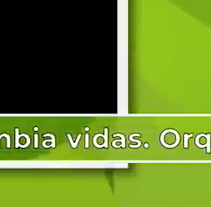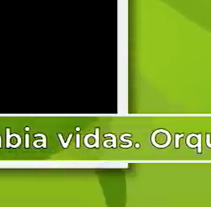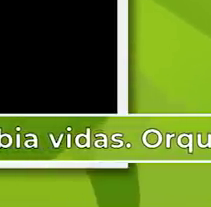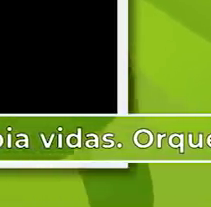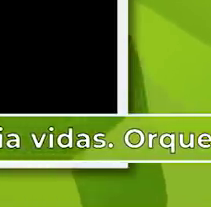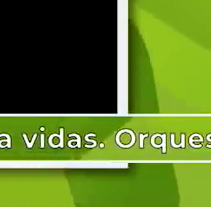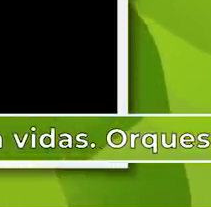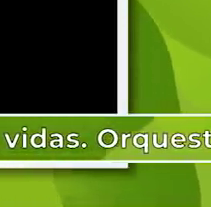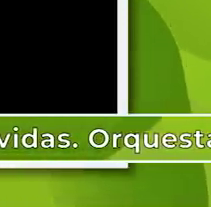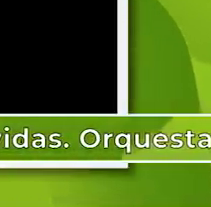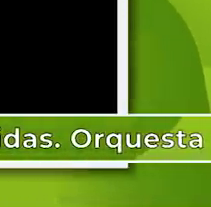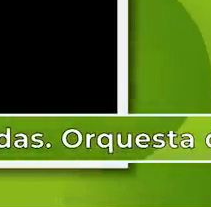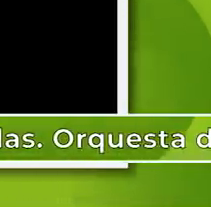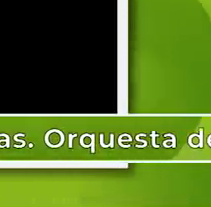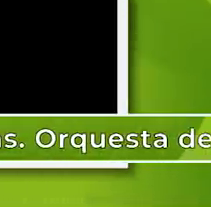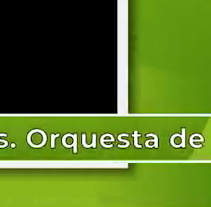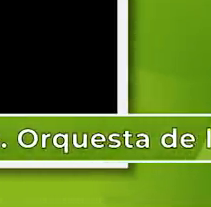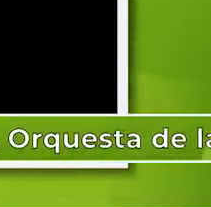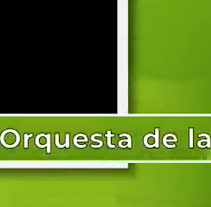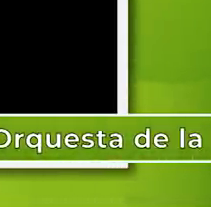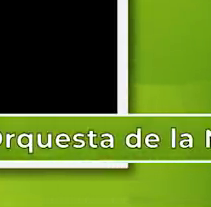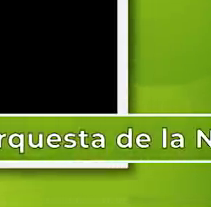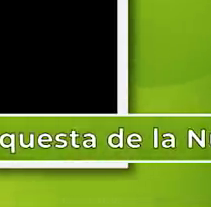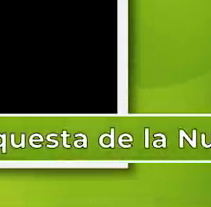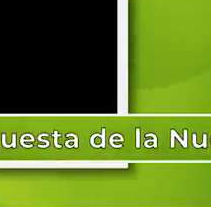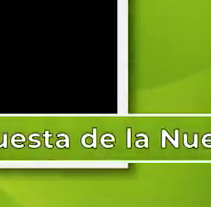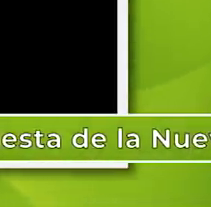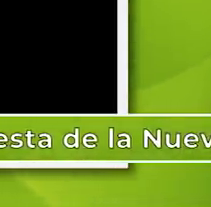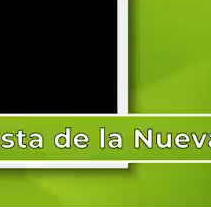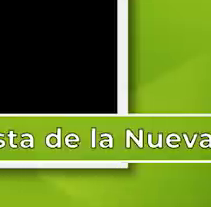ingrata! ¡Mamá de mi